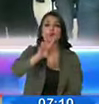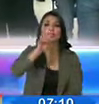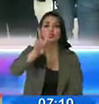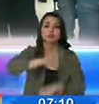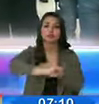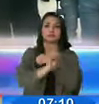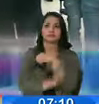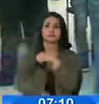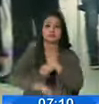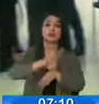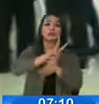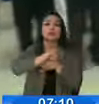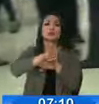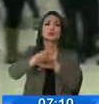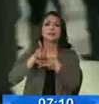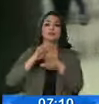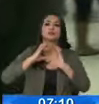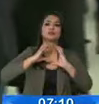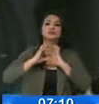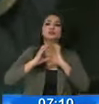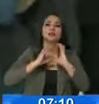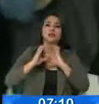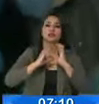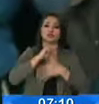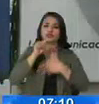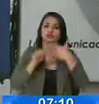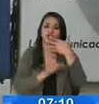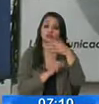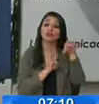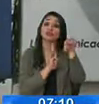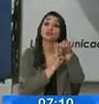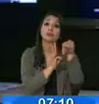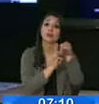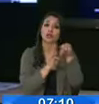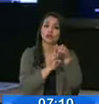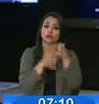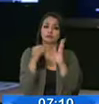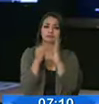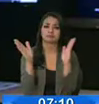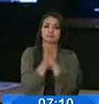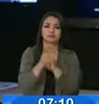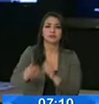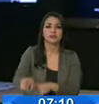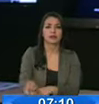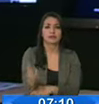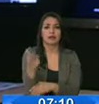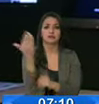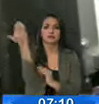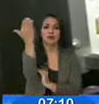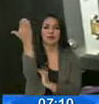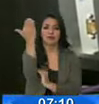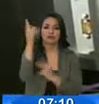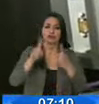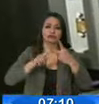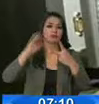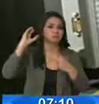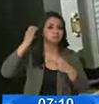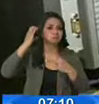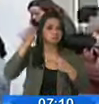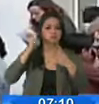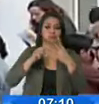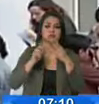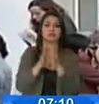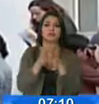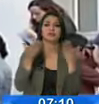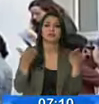que la Superintendencia de la Información y Comunicación, Supercom, impuso a canales de televisión, estaciones de radio y periódicos del